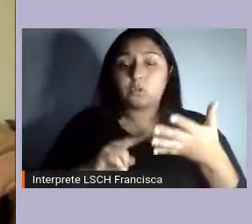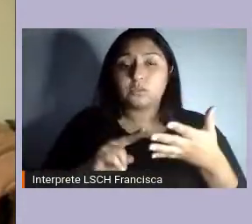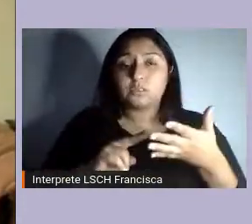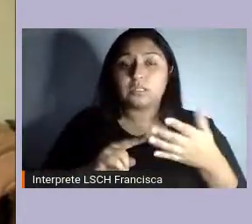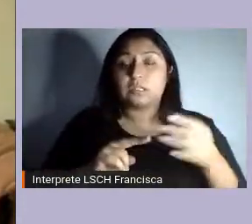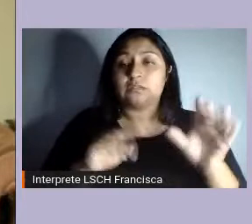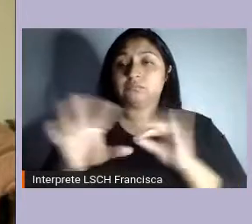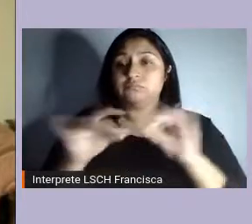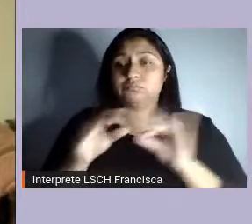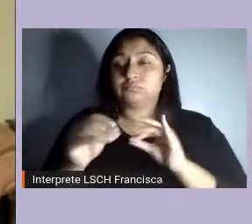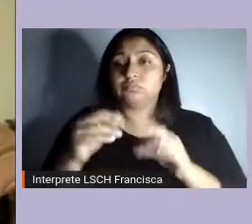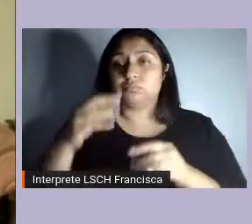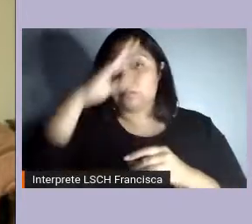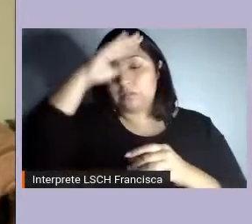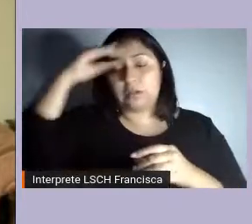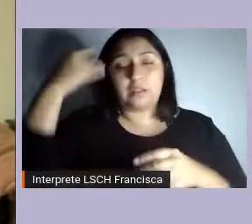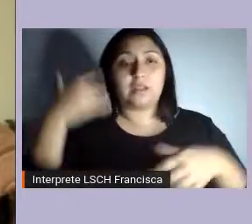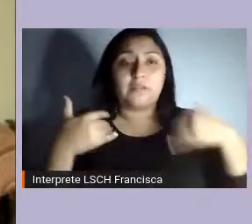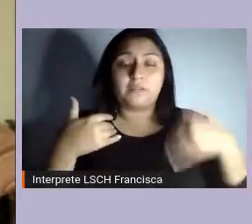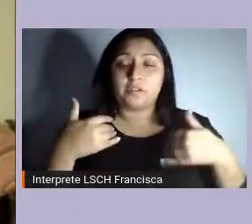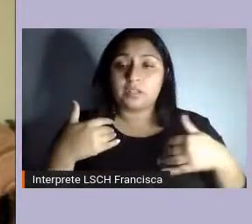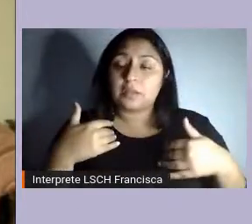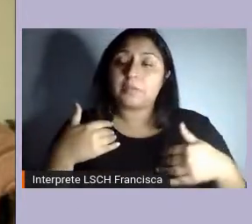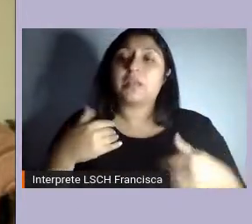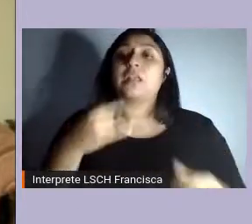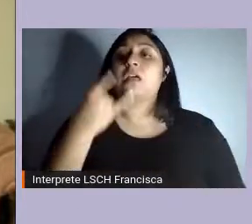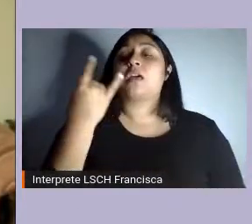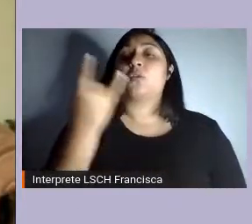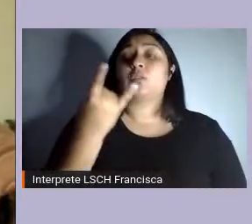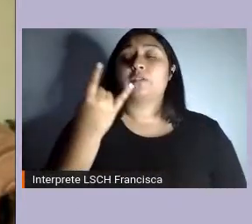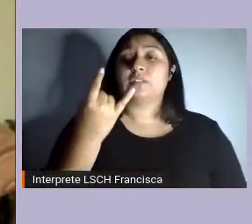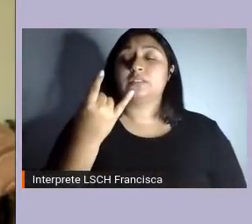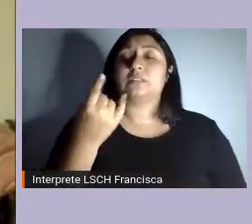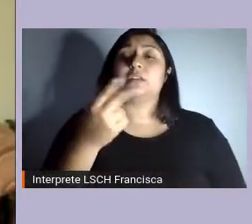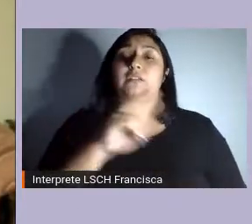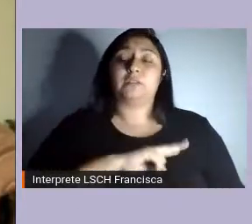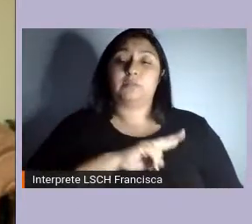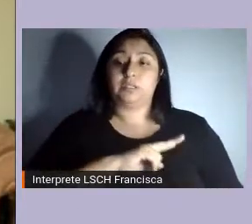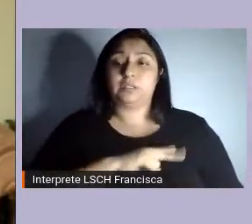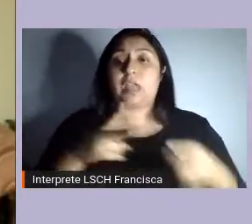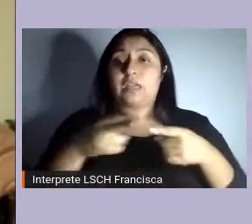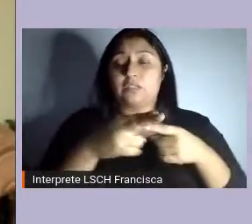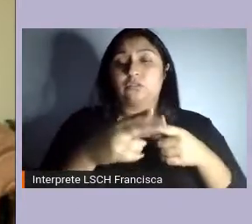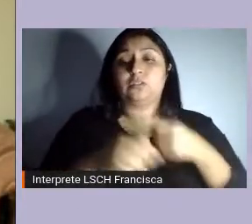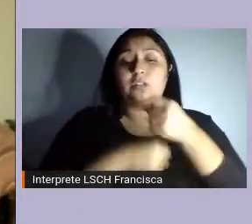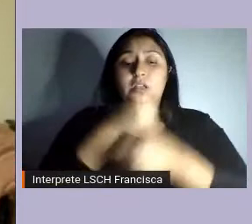Parra de la UV del año 2016, que editamos el año